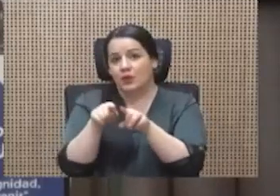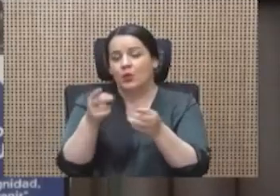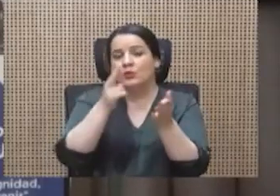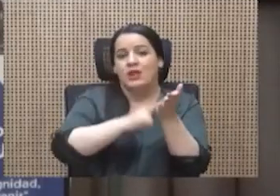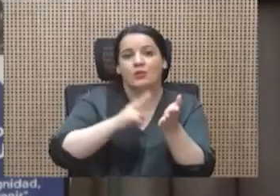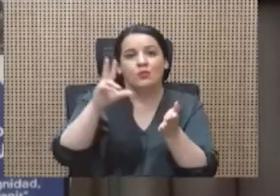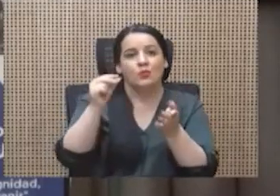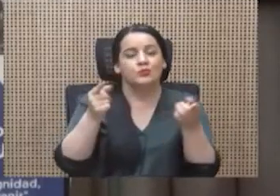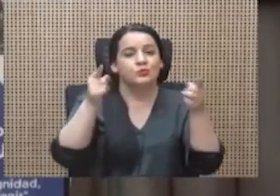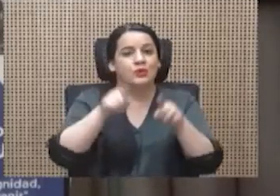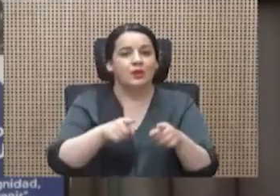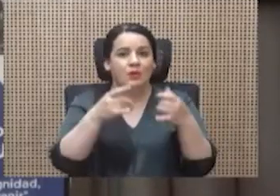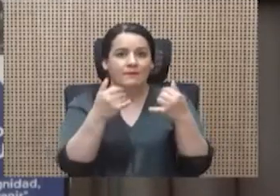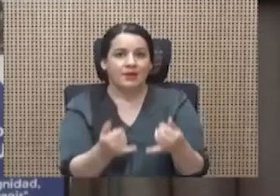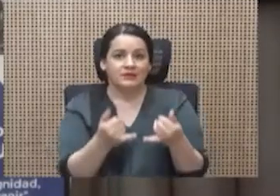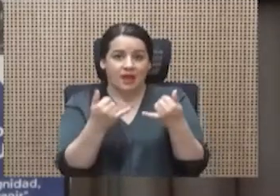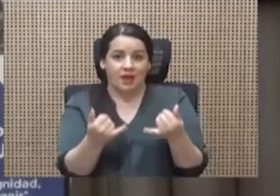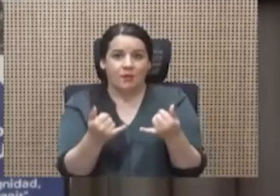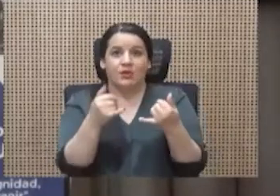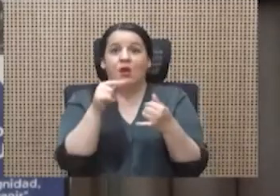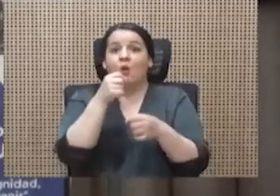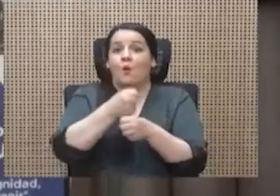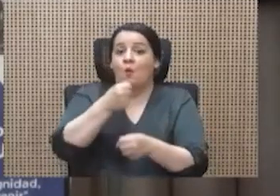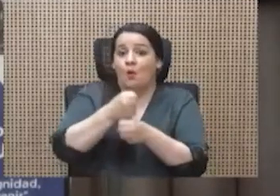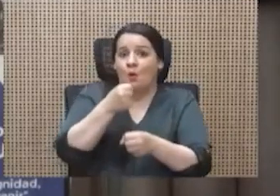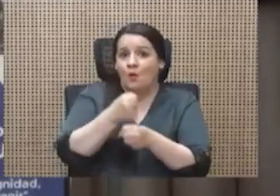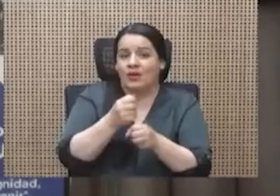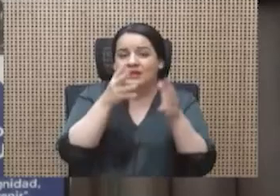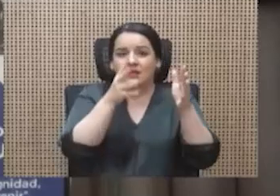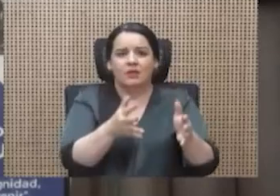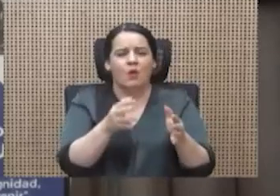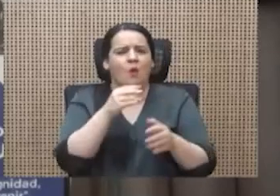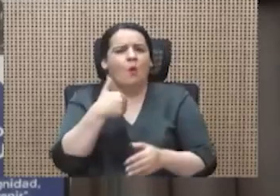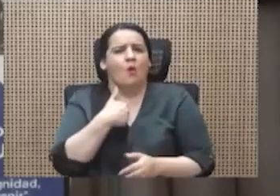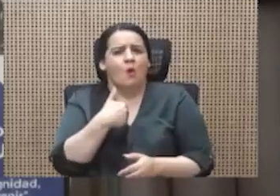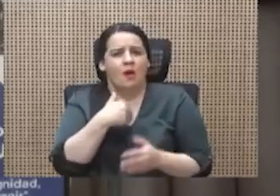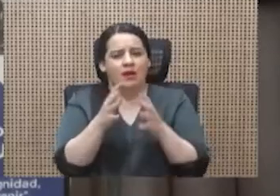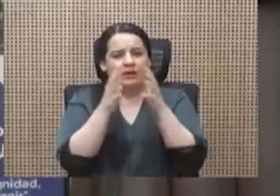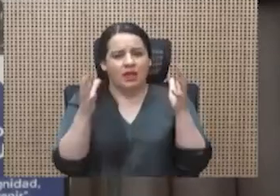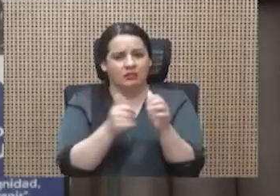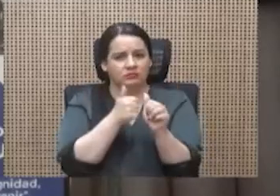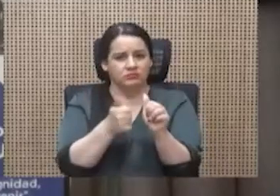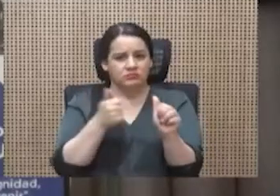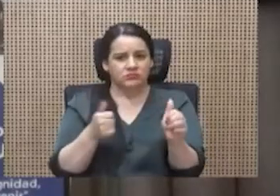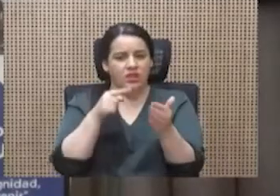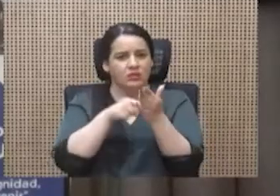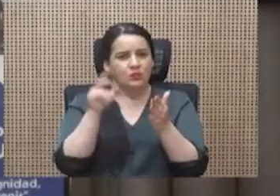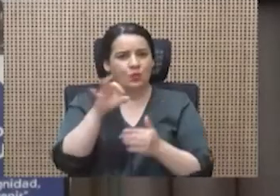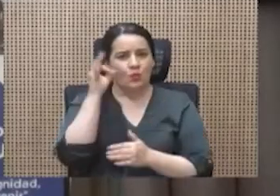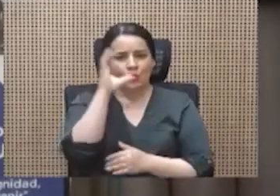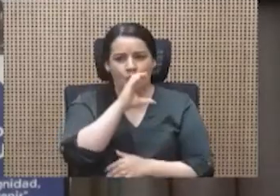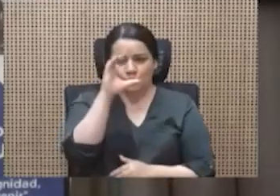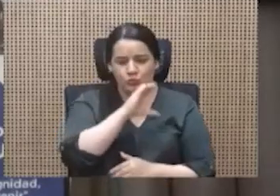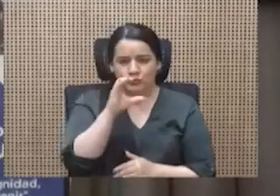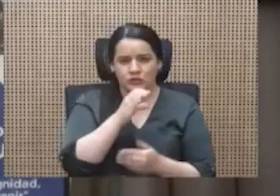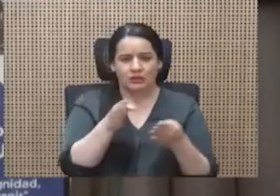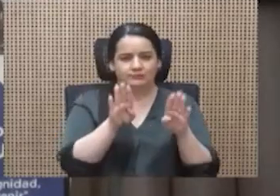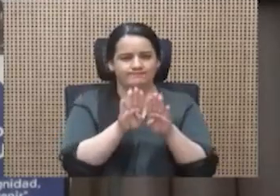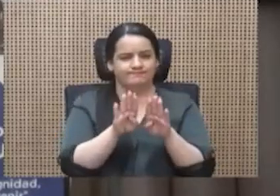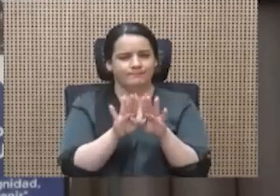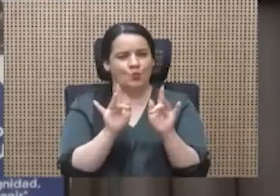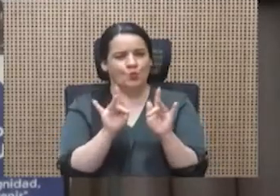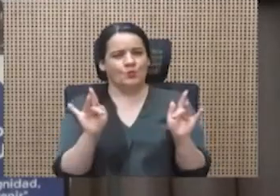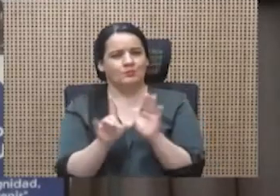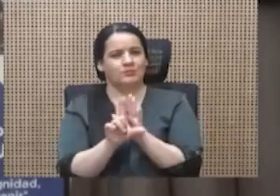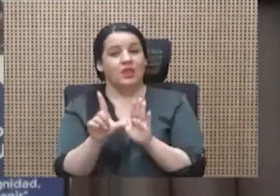en la actualidad, donde obras quedan en abandono o sufren grandes atrasos. De esta manera se busca cerrar los vacíos legales y obtener un